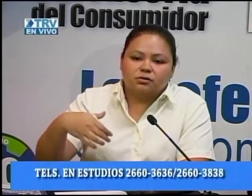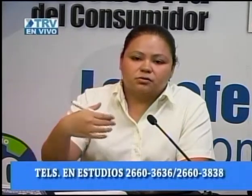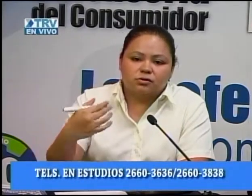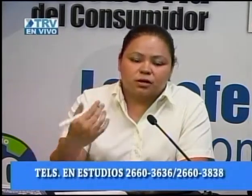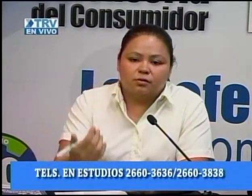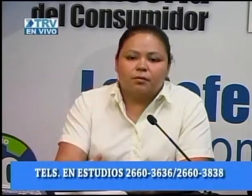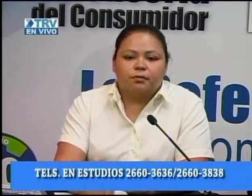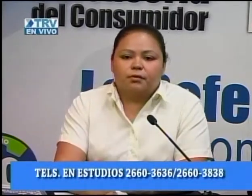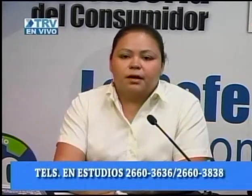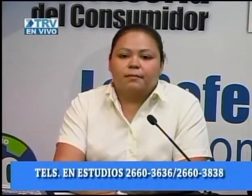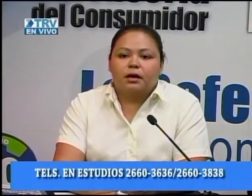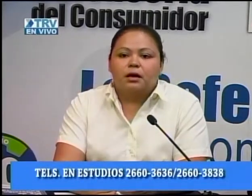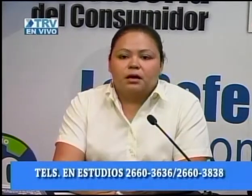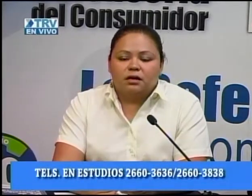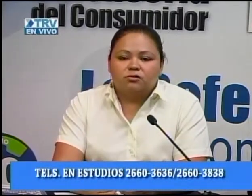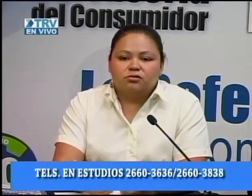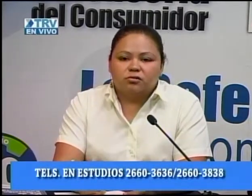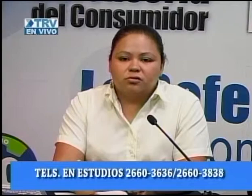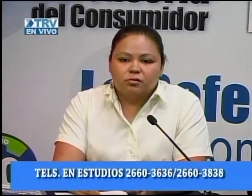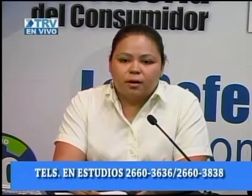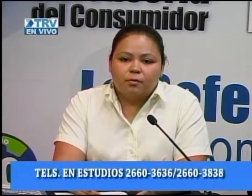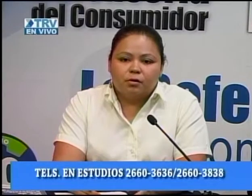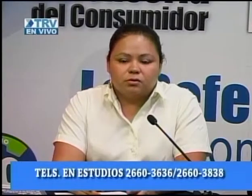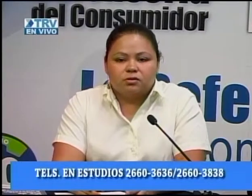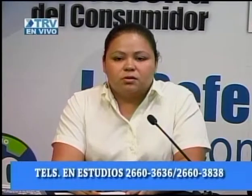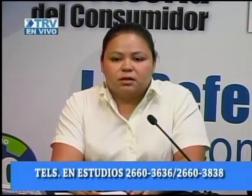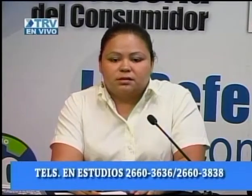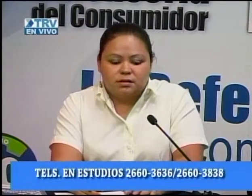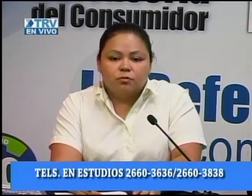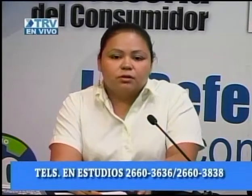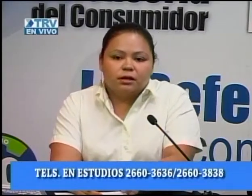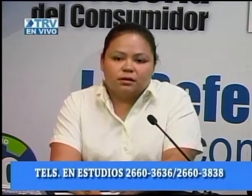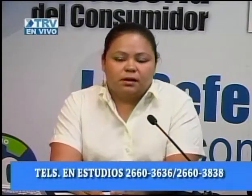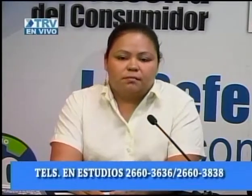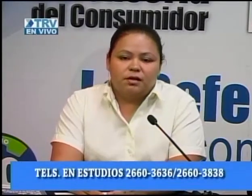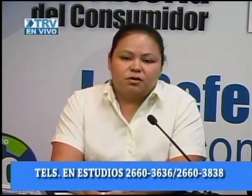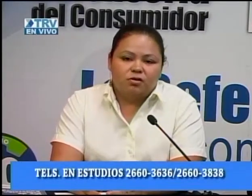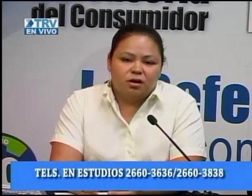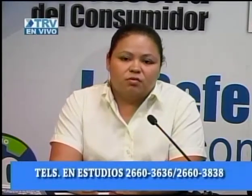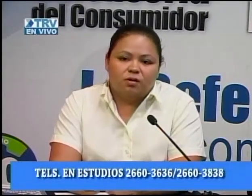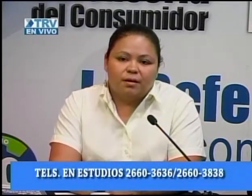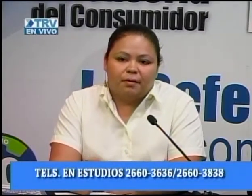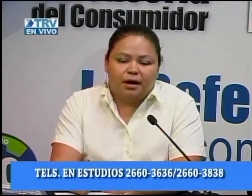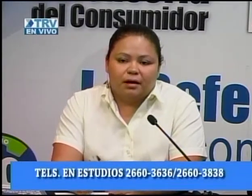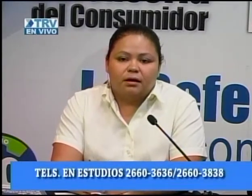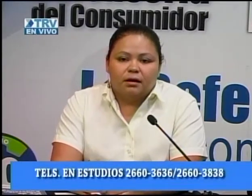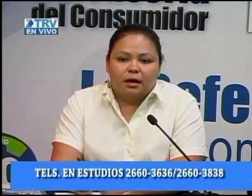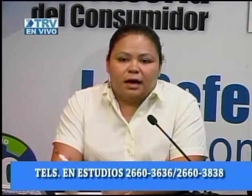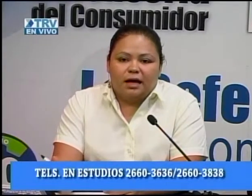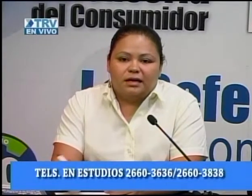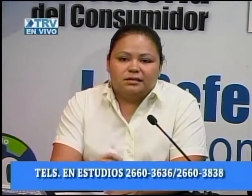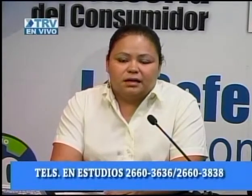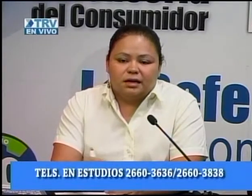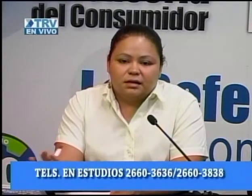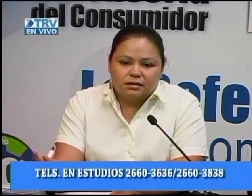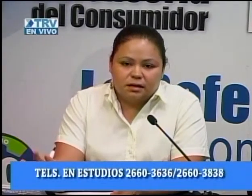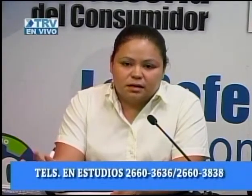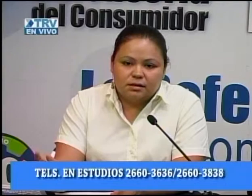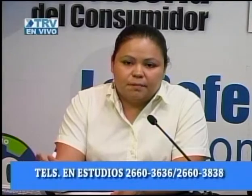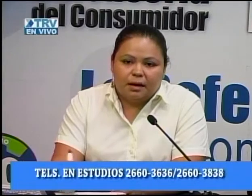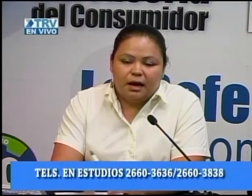llegan a solucionarnos el problema, y nosotros tomamos la opción y decimos unilateralmente, yo ya no voy a pagar, hay que se